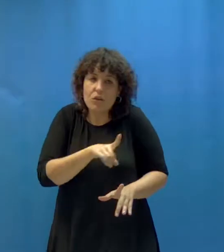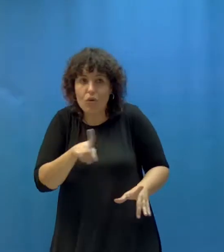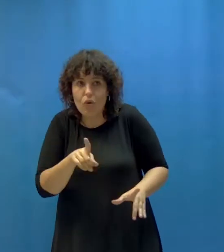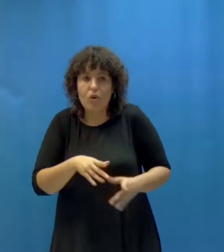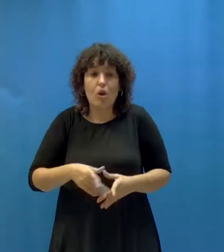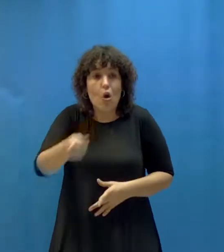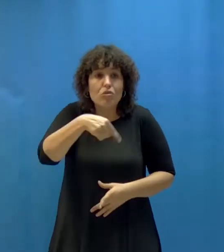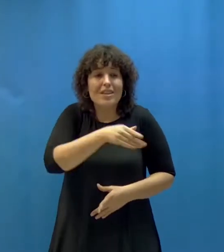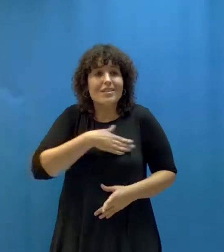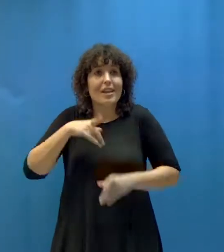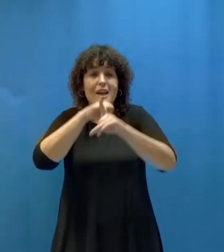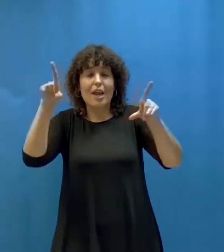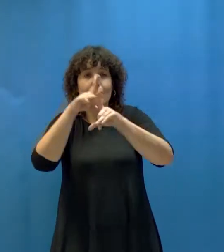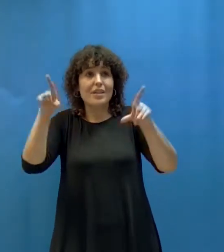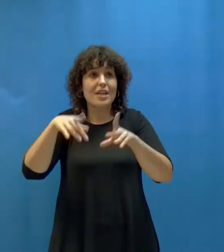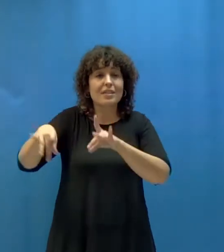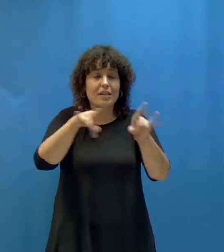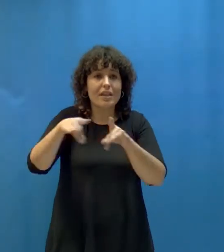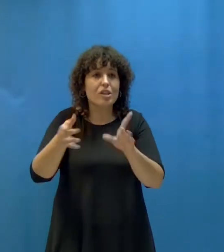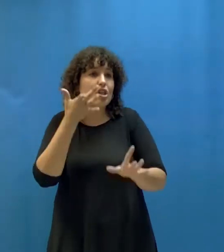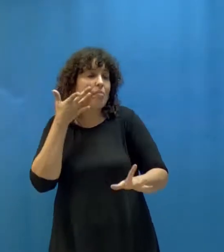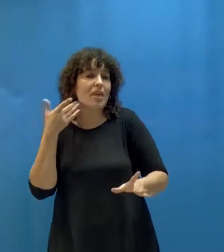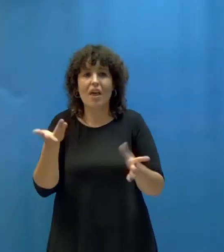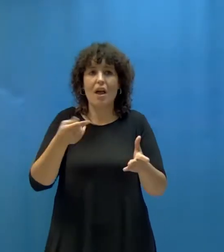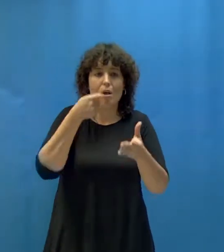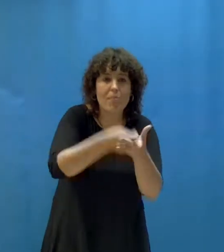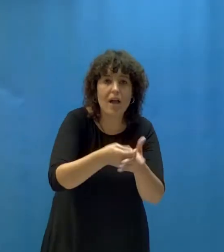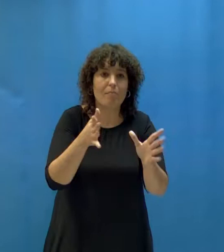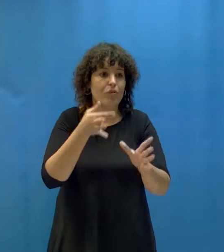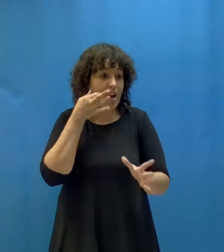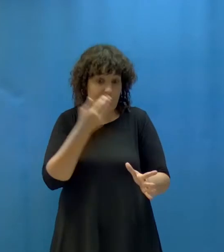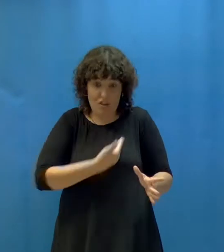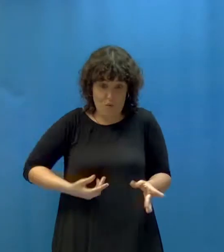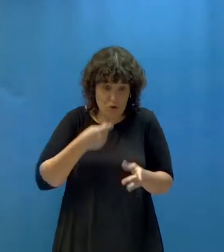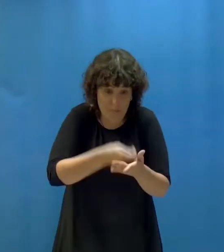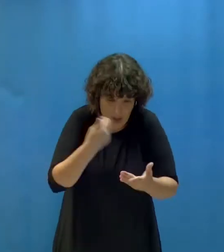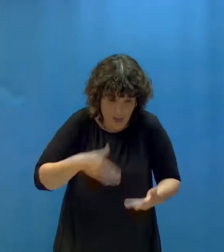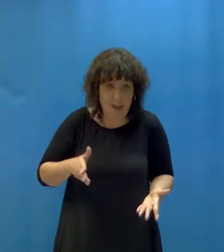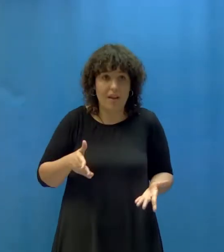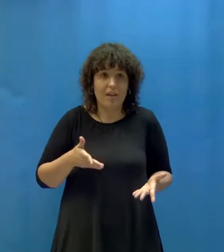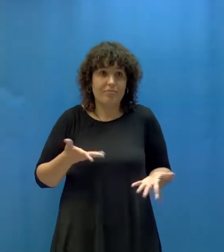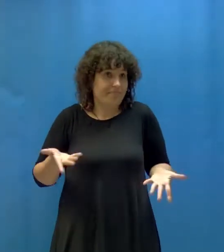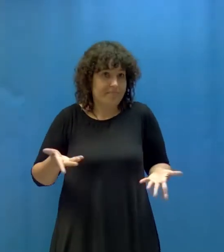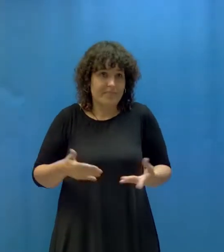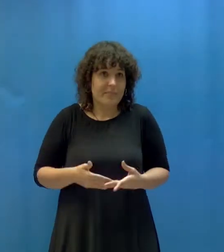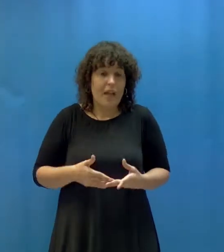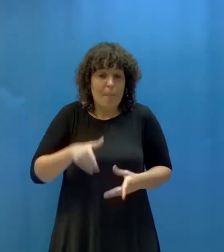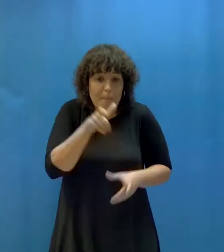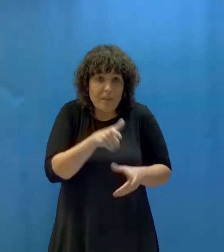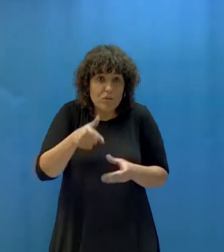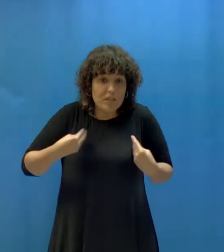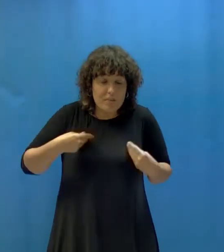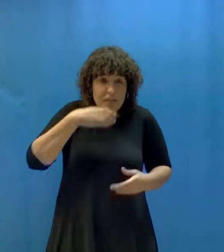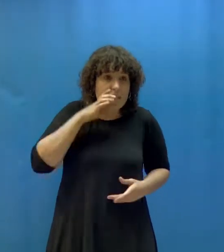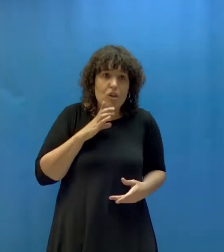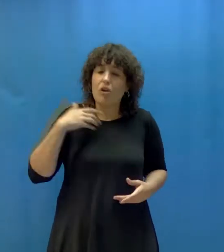estas empresas paguen la limpieza de los terrenos cuando ya pagan al propietario. Lo que ustedes quieren es que suplan la inoperatividad en este tema. Los castellonenses llevan meses